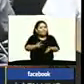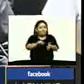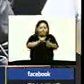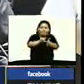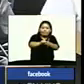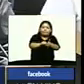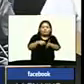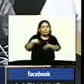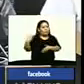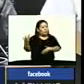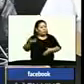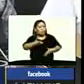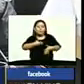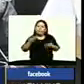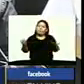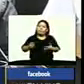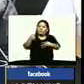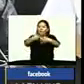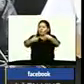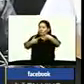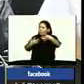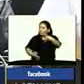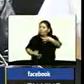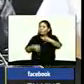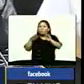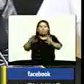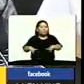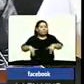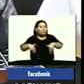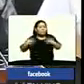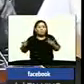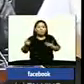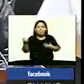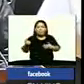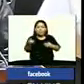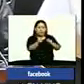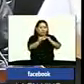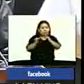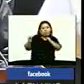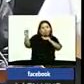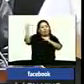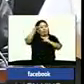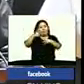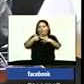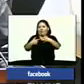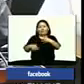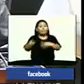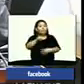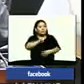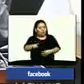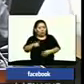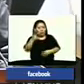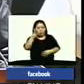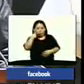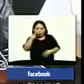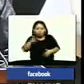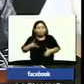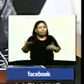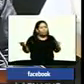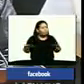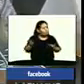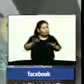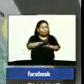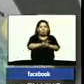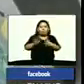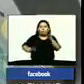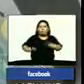implacables en la aplicación de la ley, porque nadie debe estar por encima de esta. Vamos a atacar el crimen, venga de